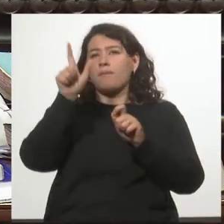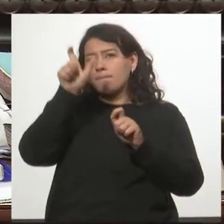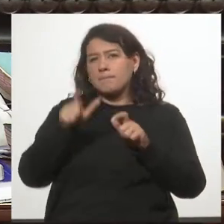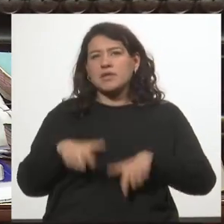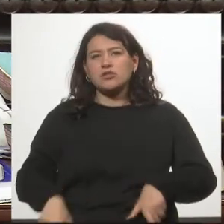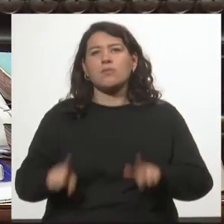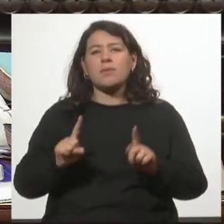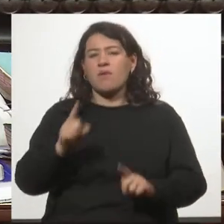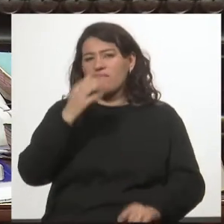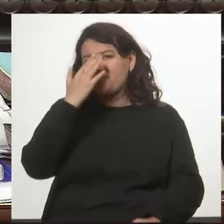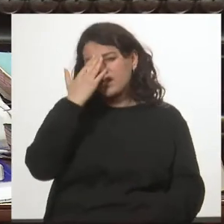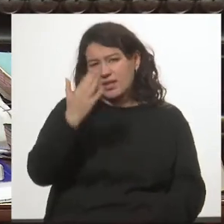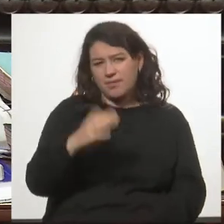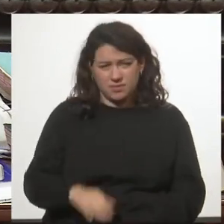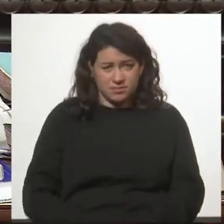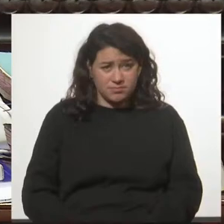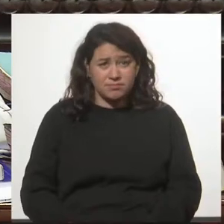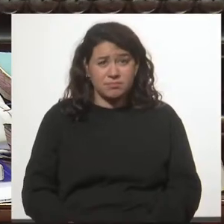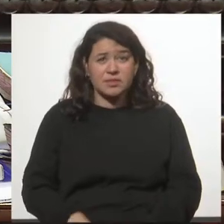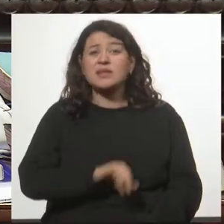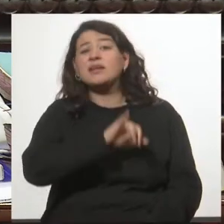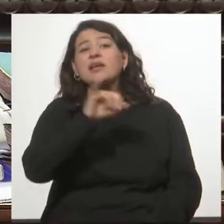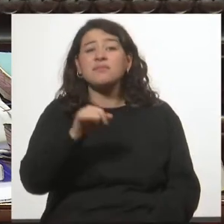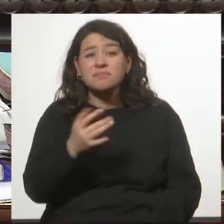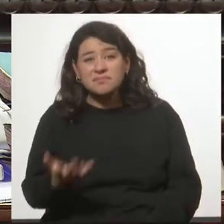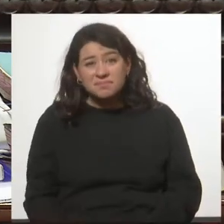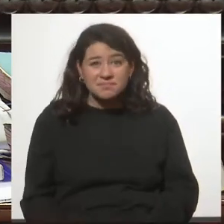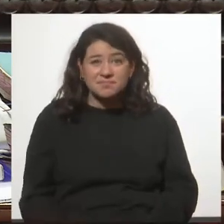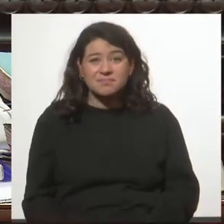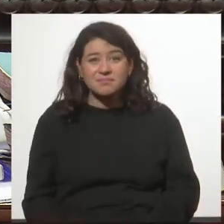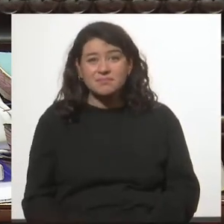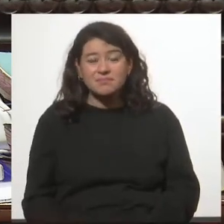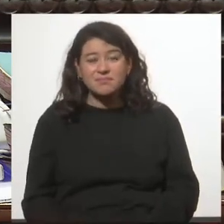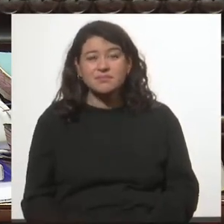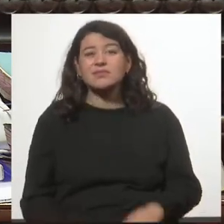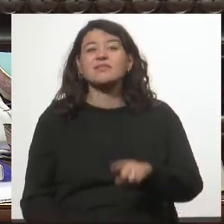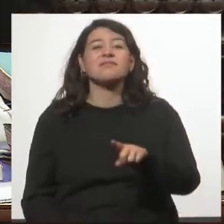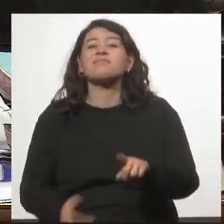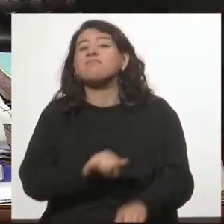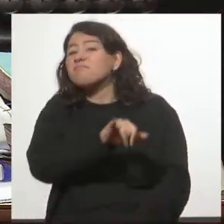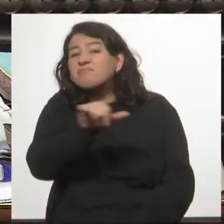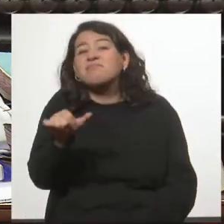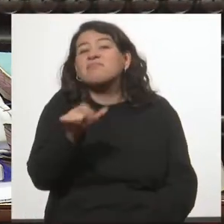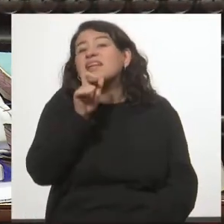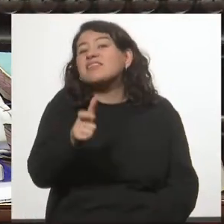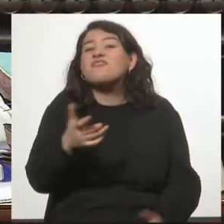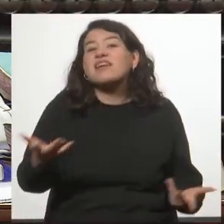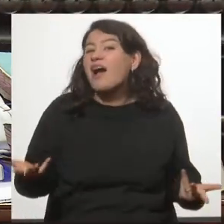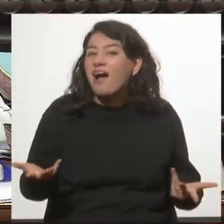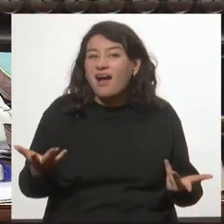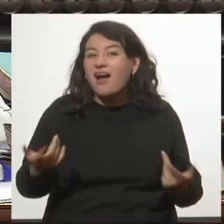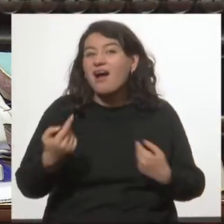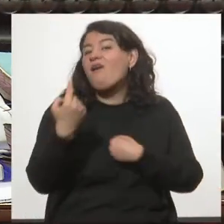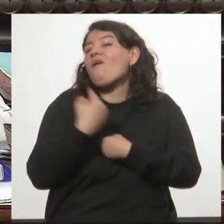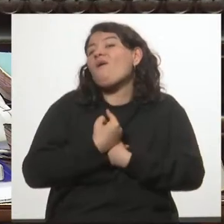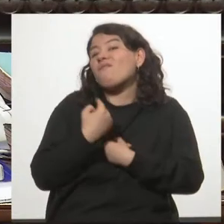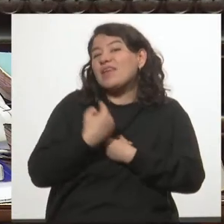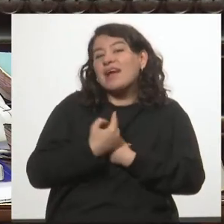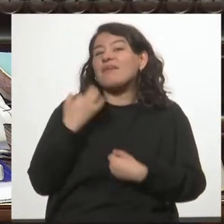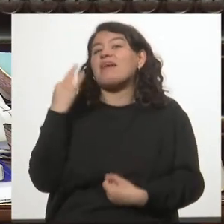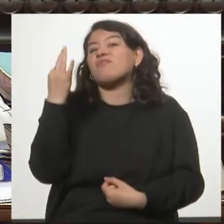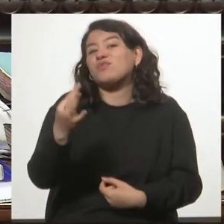y yo digo i y eso qué quiere decir que obliga para el